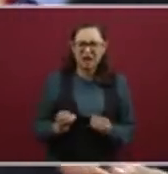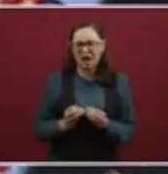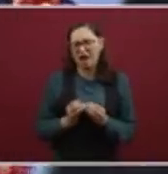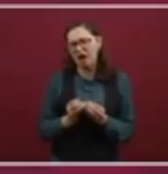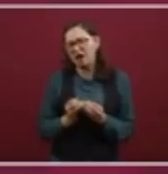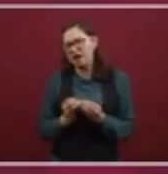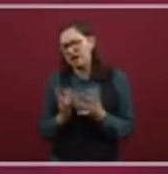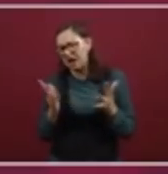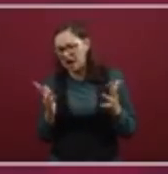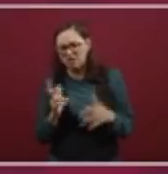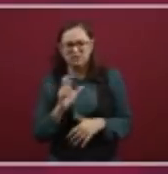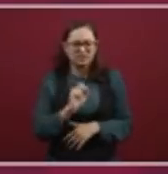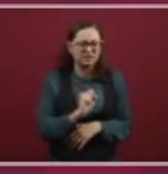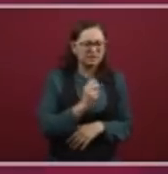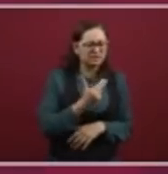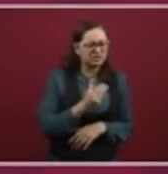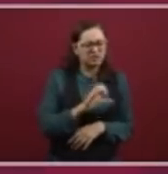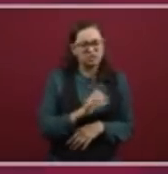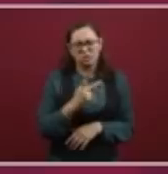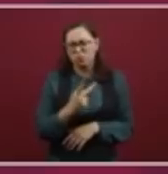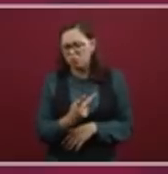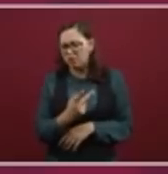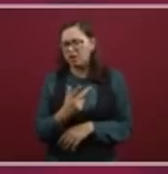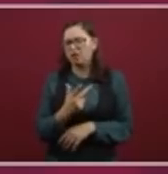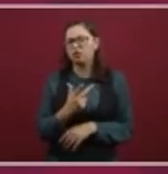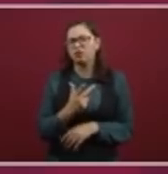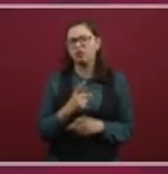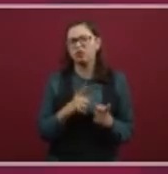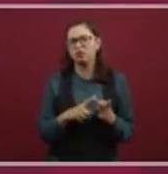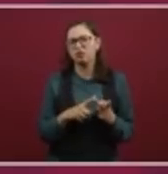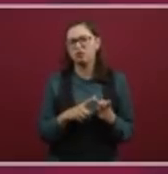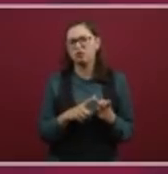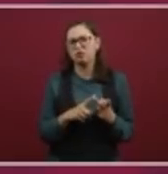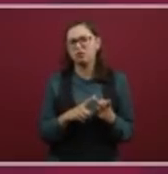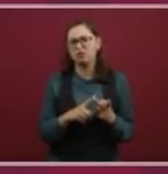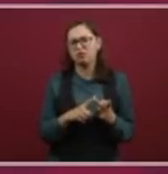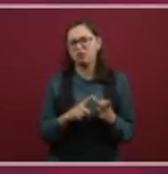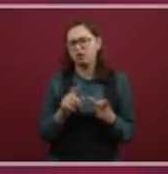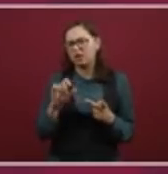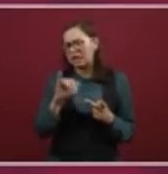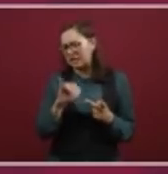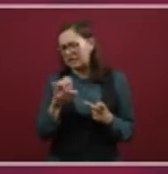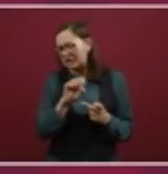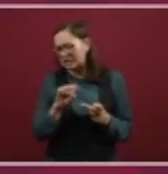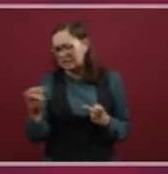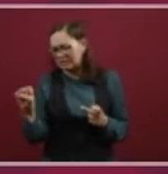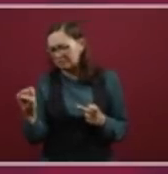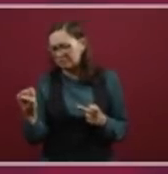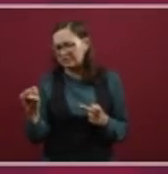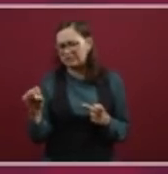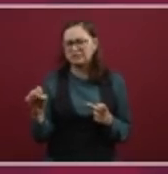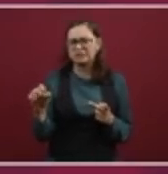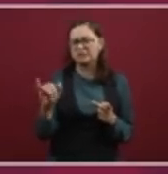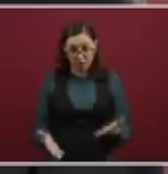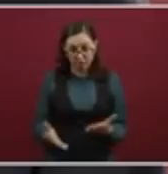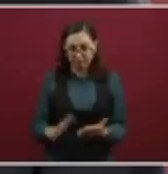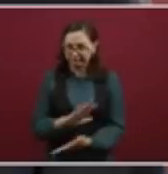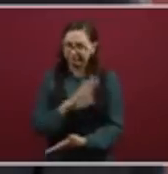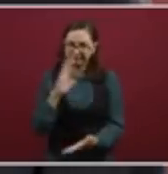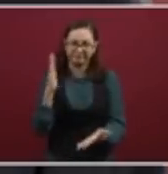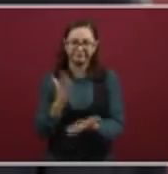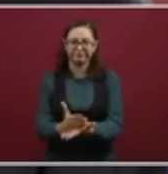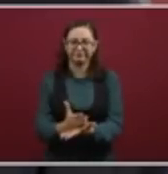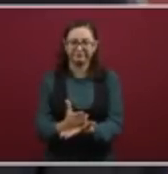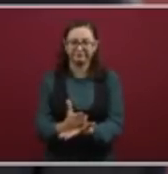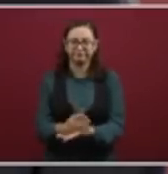al superdelegado Carlos Lomelí, el titular del Ejecutivo dijo que será la Secretaría de la Función Pública quien se encargará del tema.